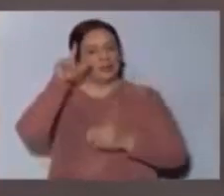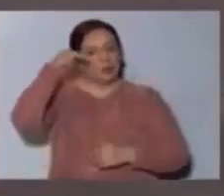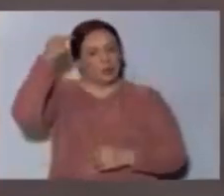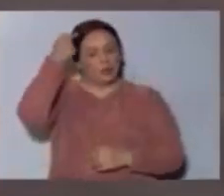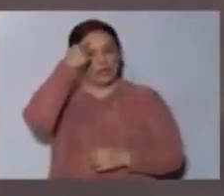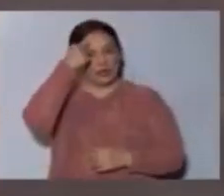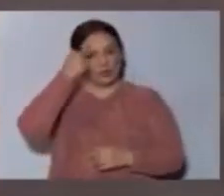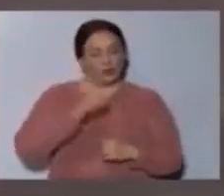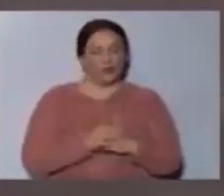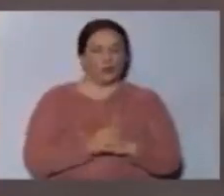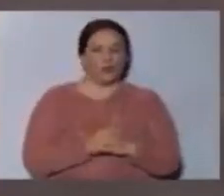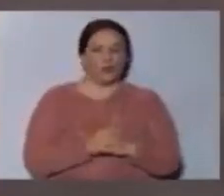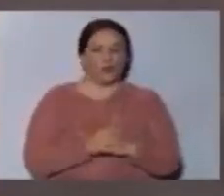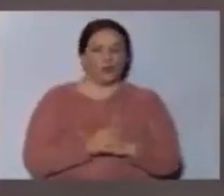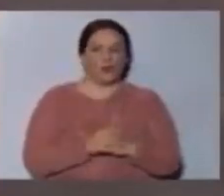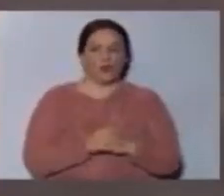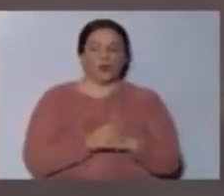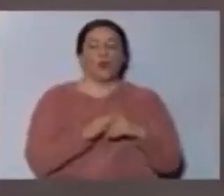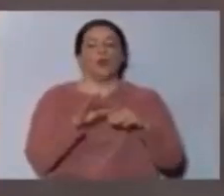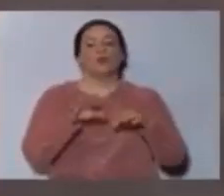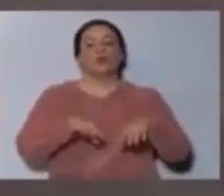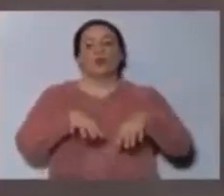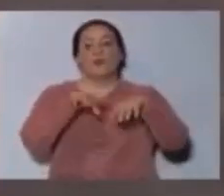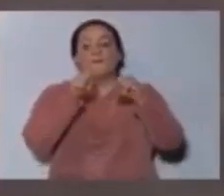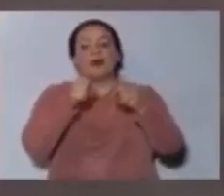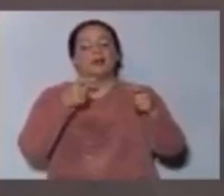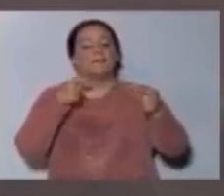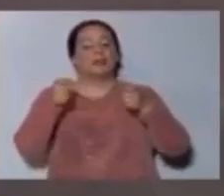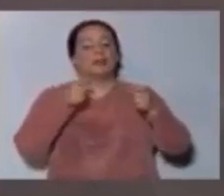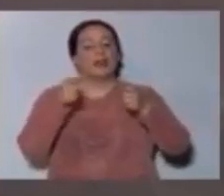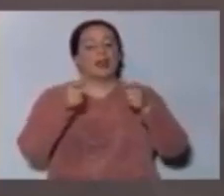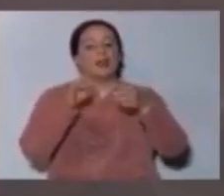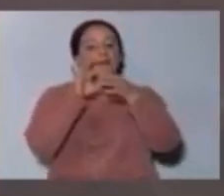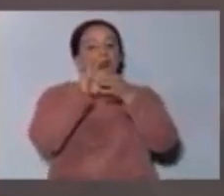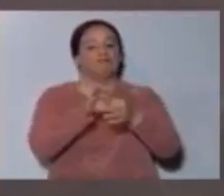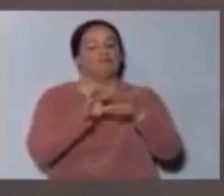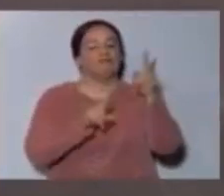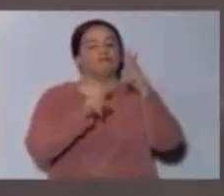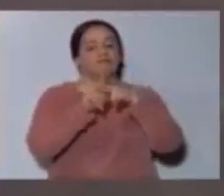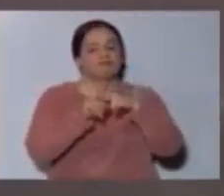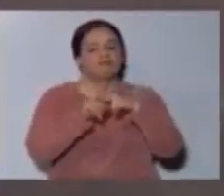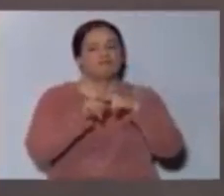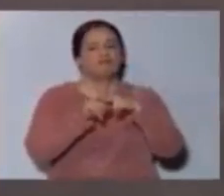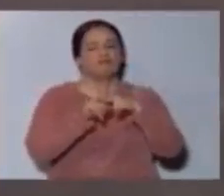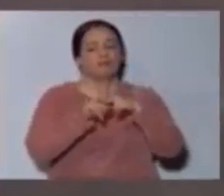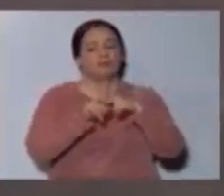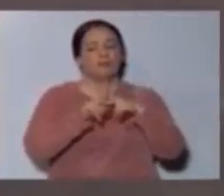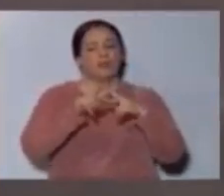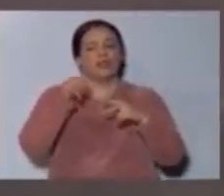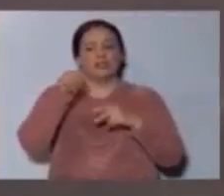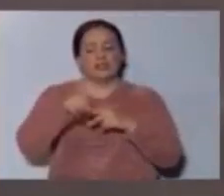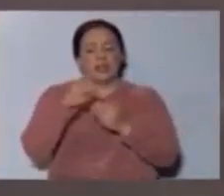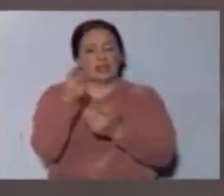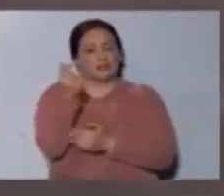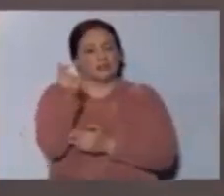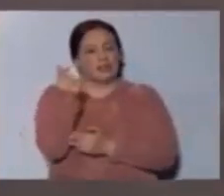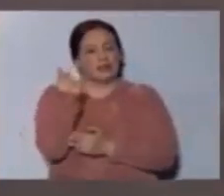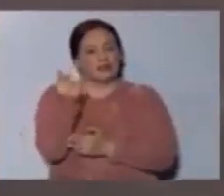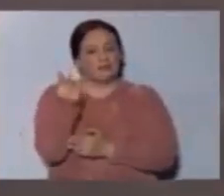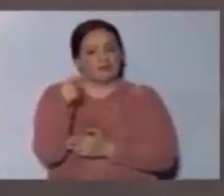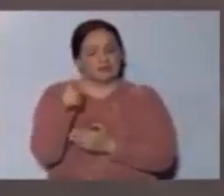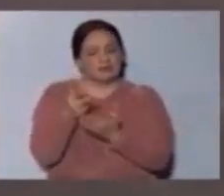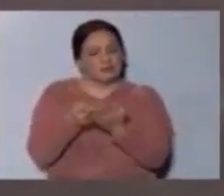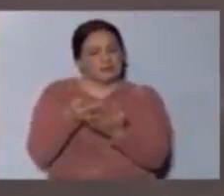gobierno tomar medidas relacionadas con la fijación extraordinaria de las tarifas,